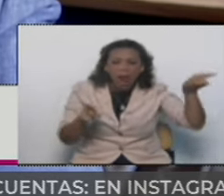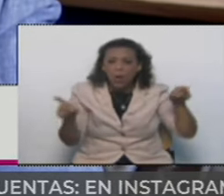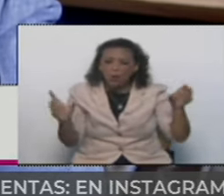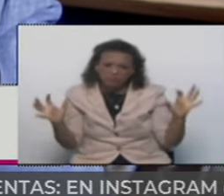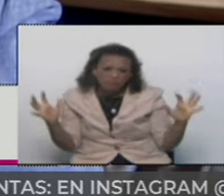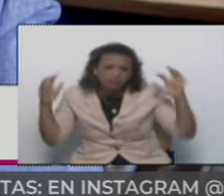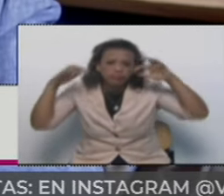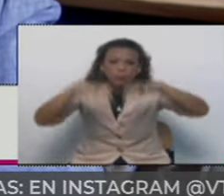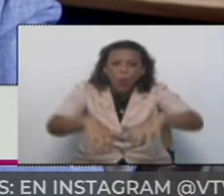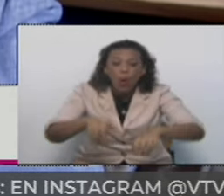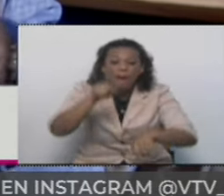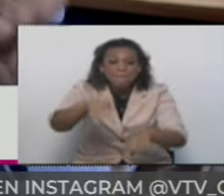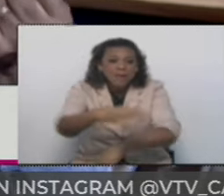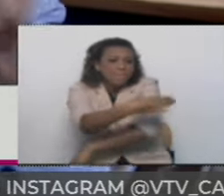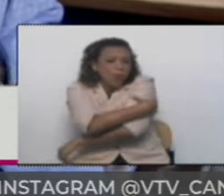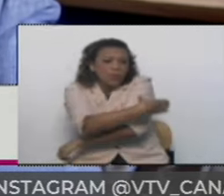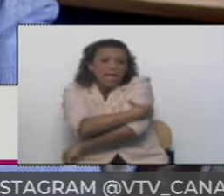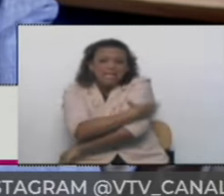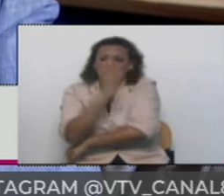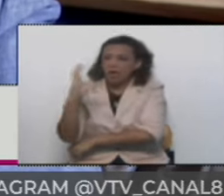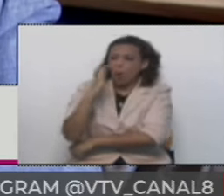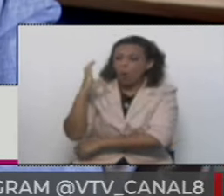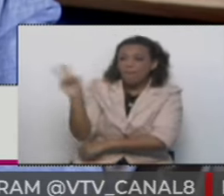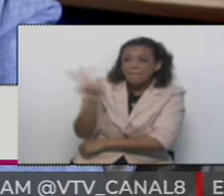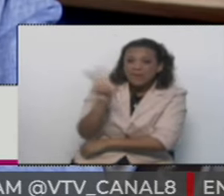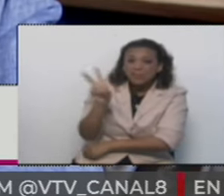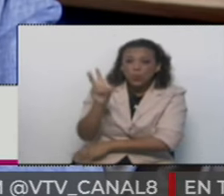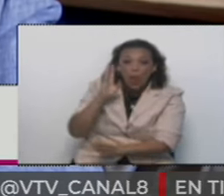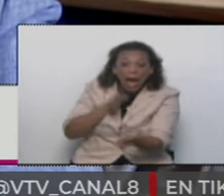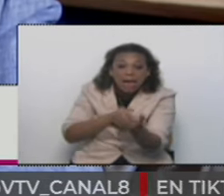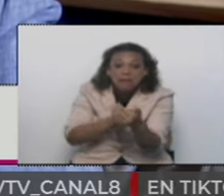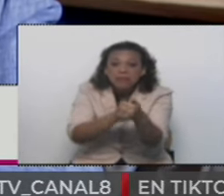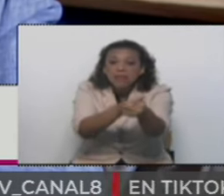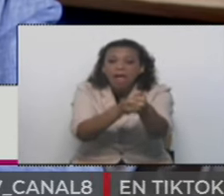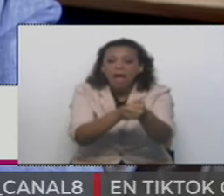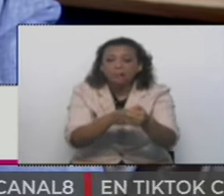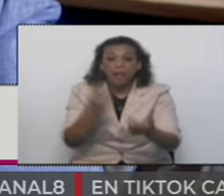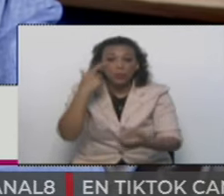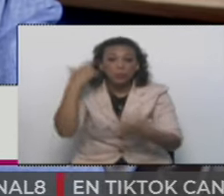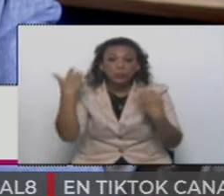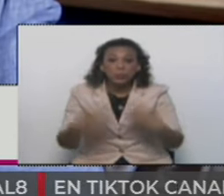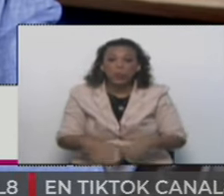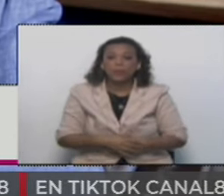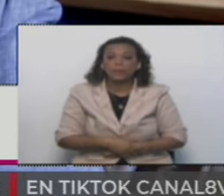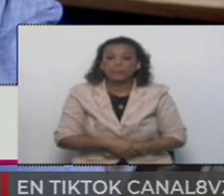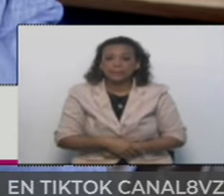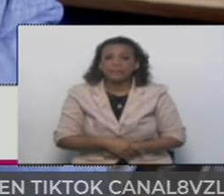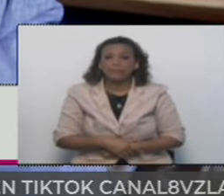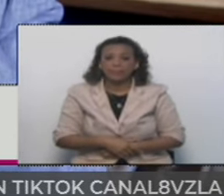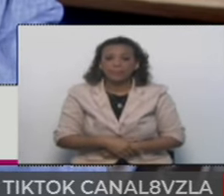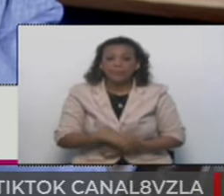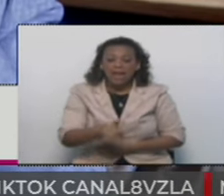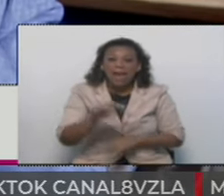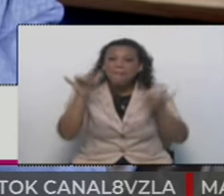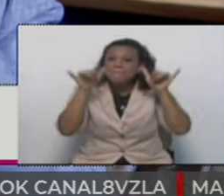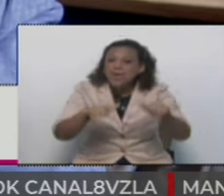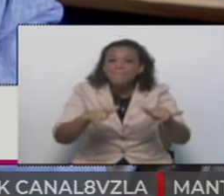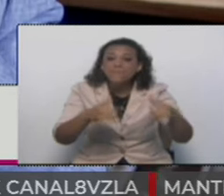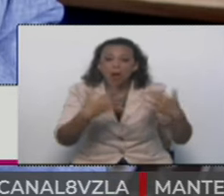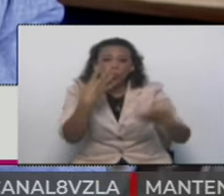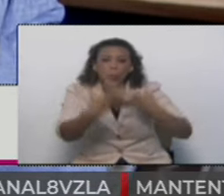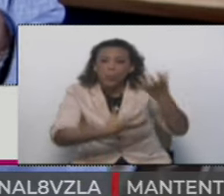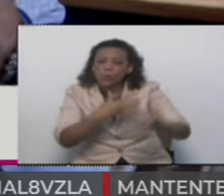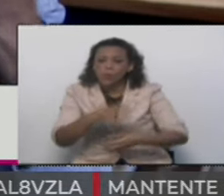misma ultraderecha de Colombia y Venezuela aliada para destruir a nuestro país, es la misma que tiene los